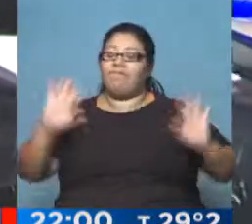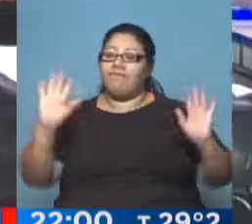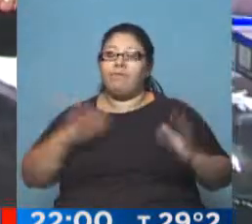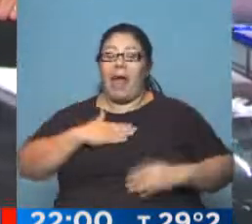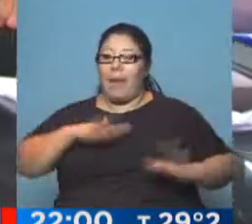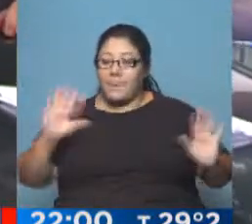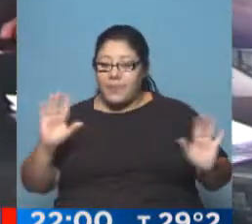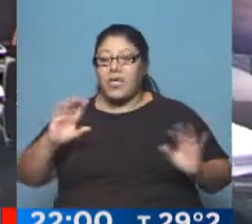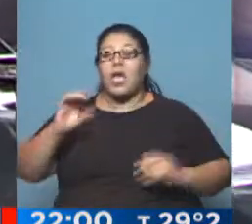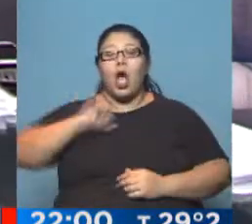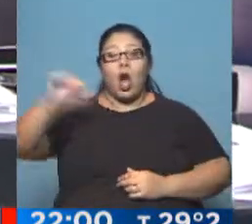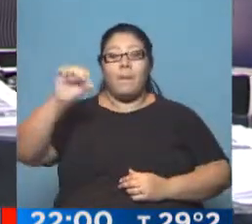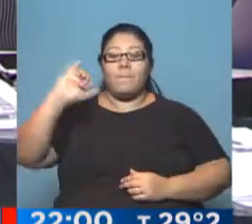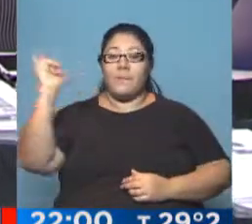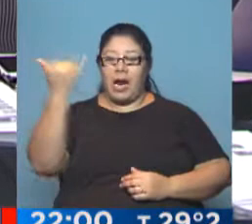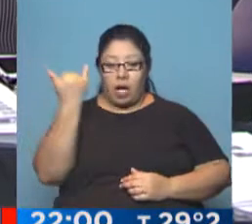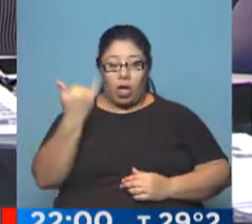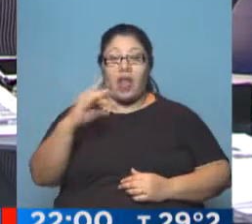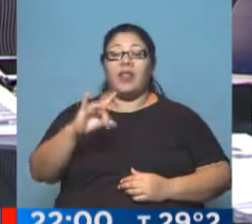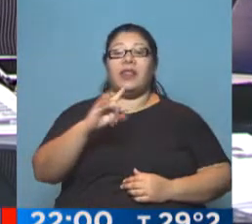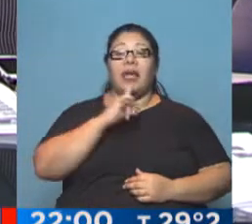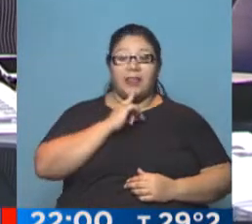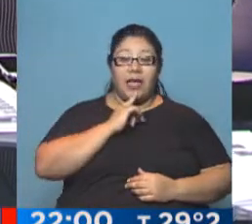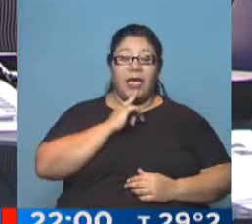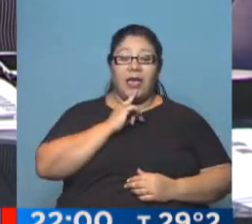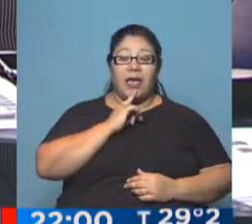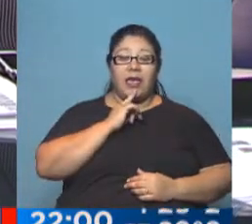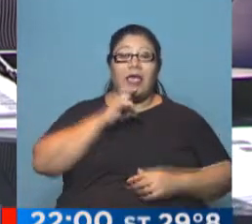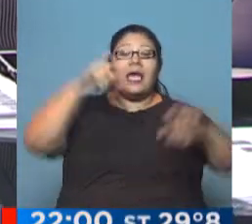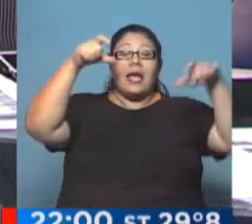Boca. Todavía no hay definiciones. No salió de los vestuarios. Así que vamos a esperar. Hay que esperar, claro. Lo que ocurre.